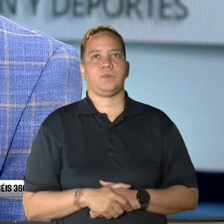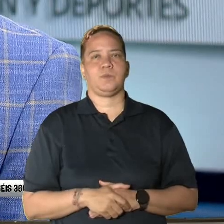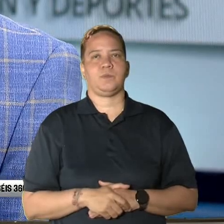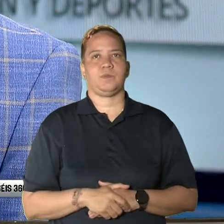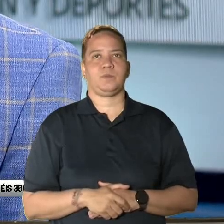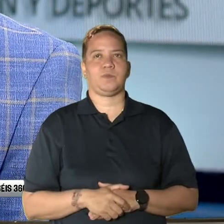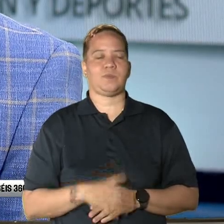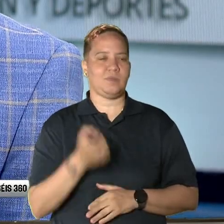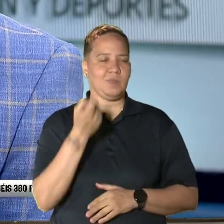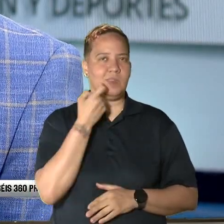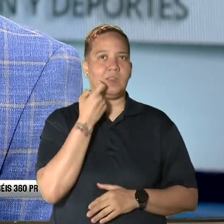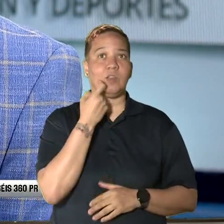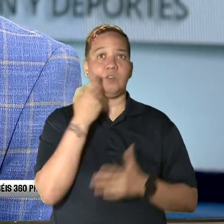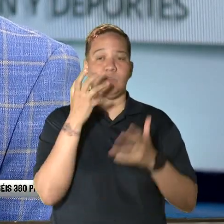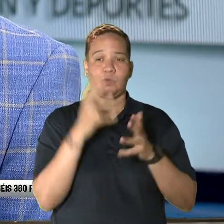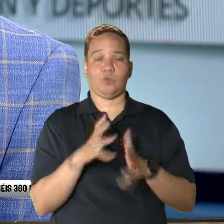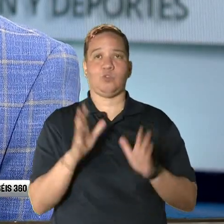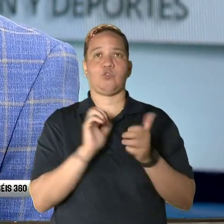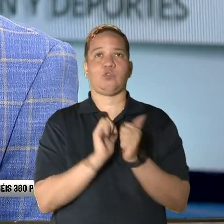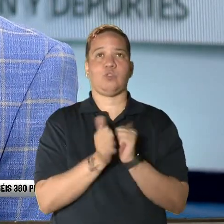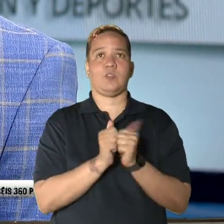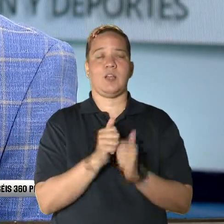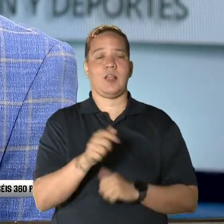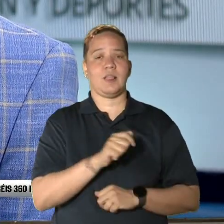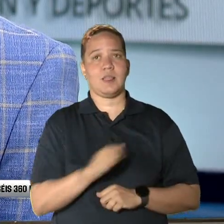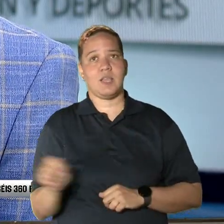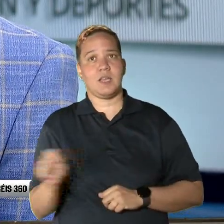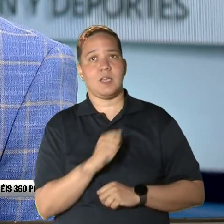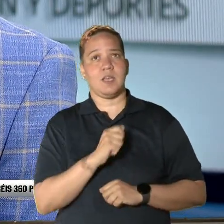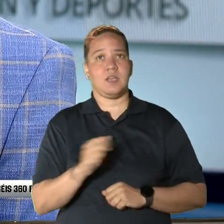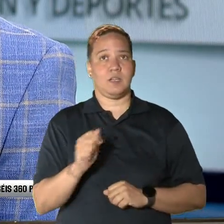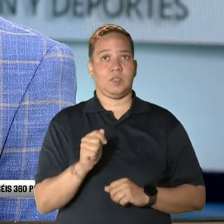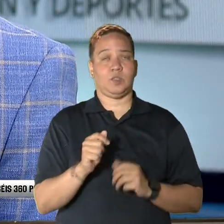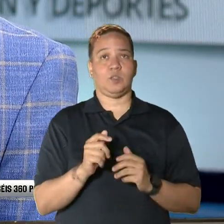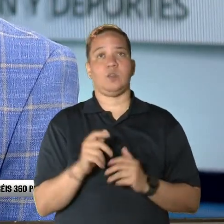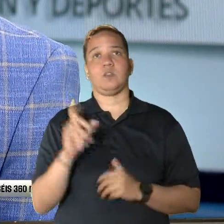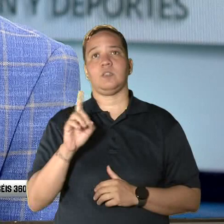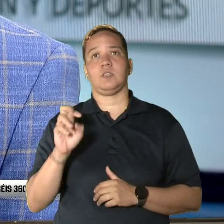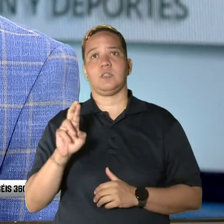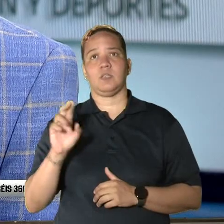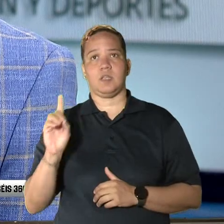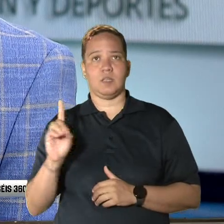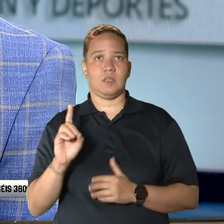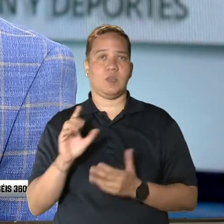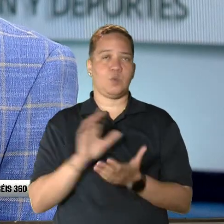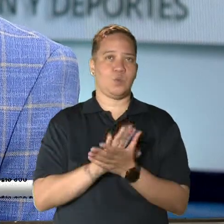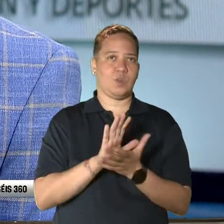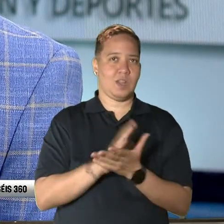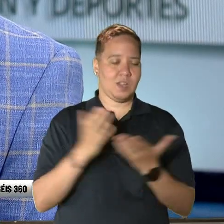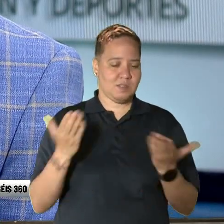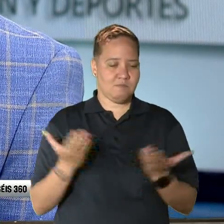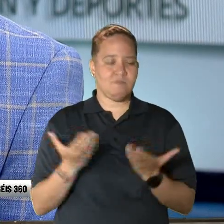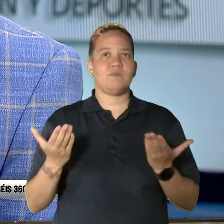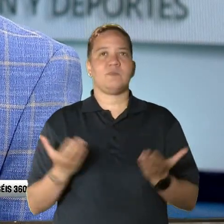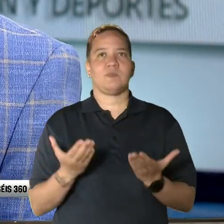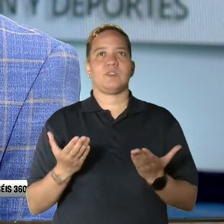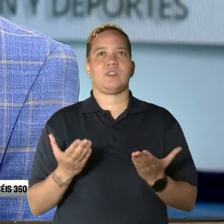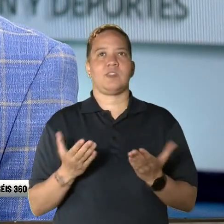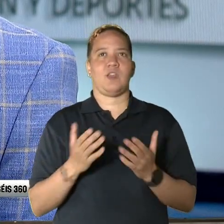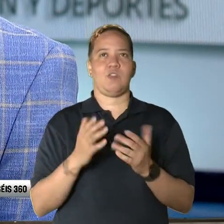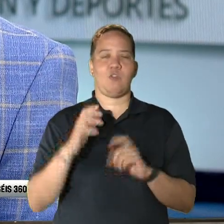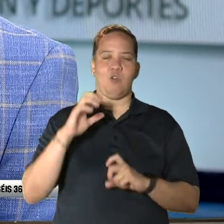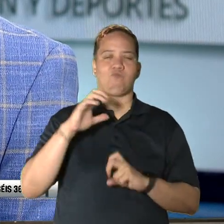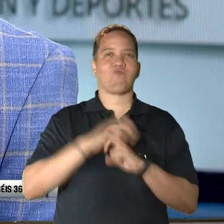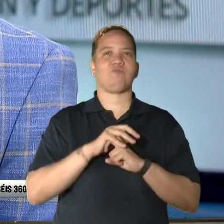recientemente Finalizó el torneo de tenis de campo del programa de deporte escolar y aquí están los campeones